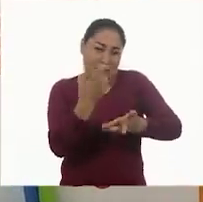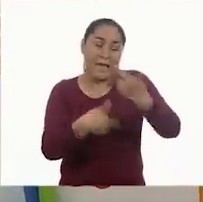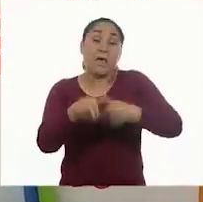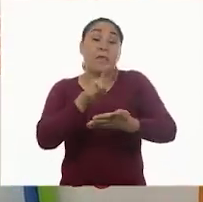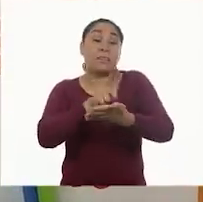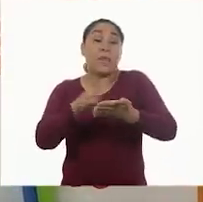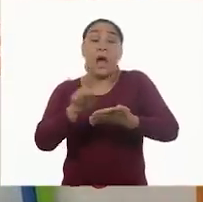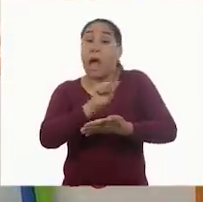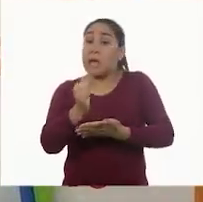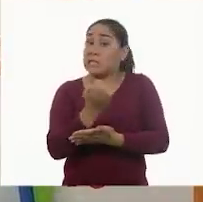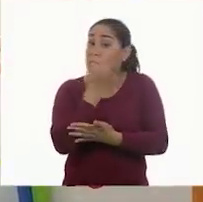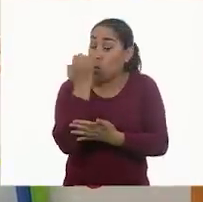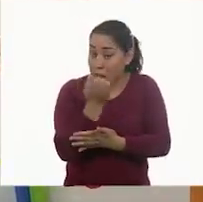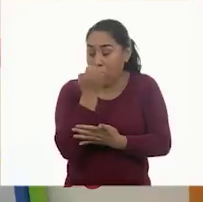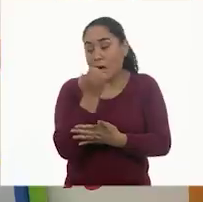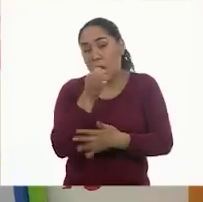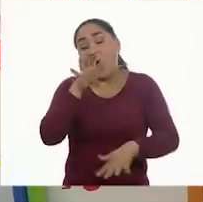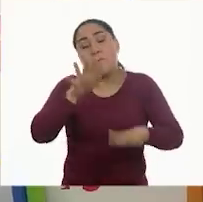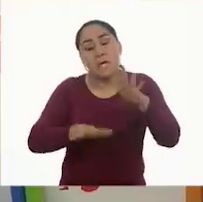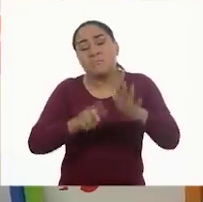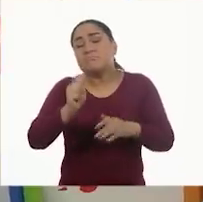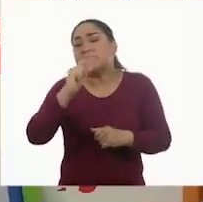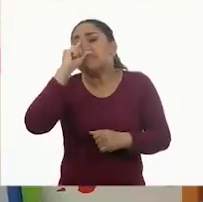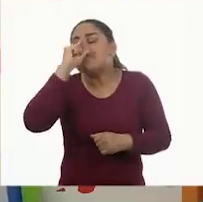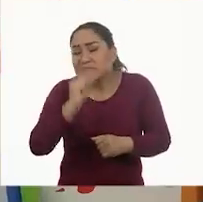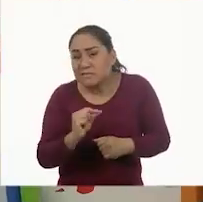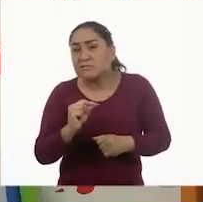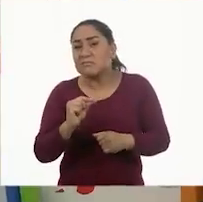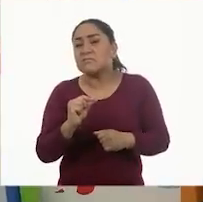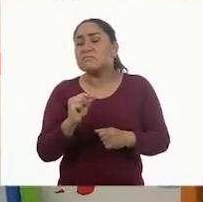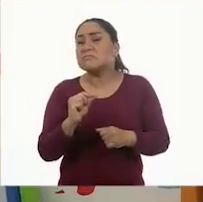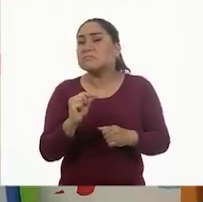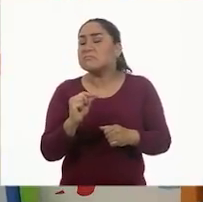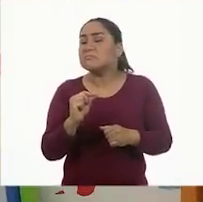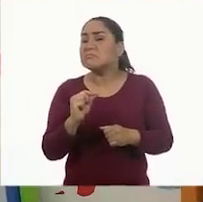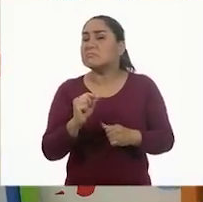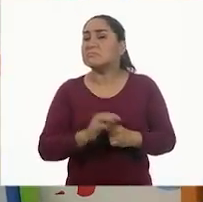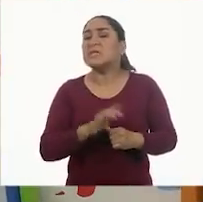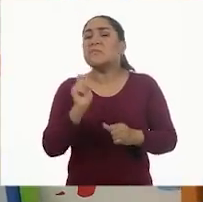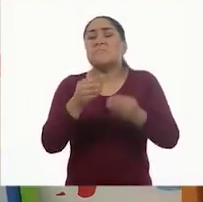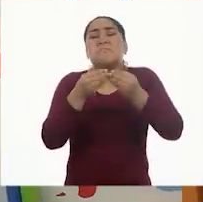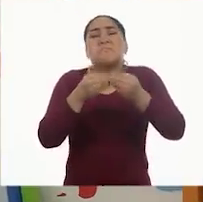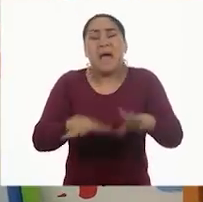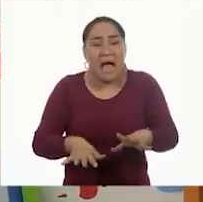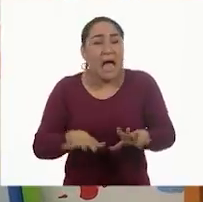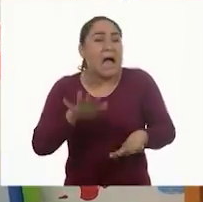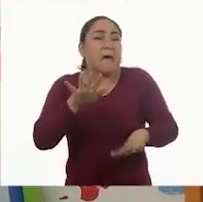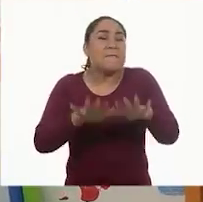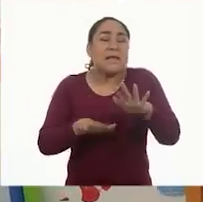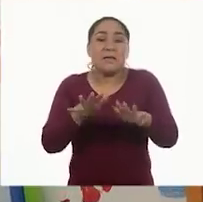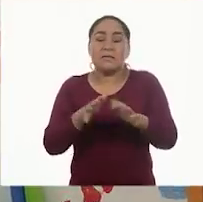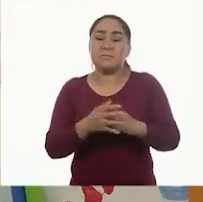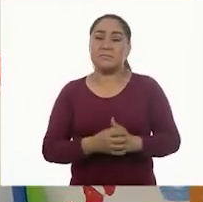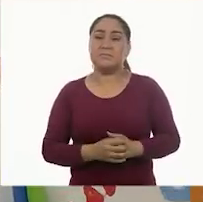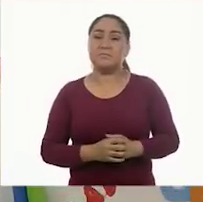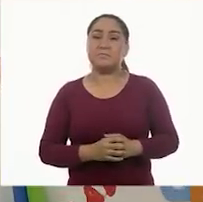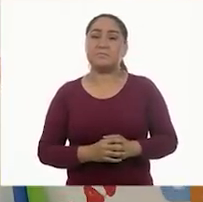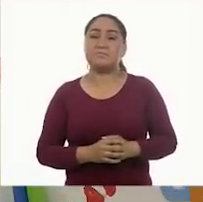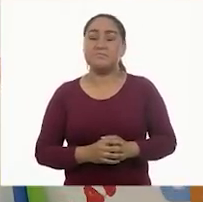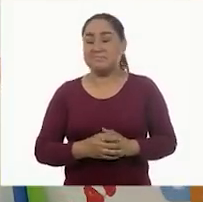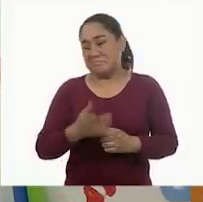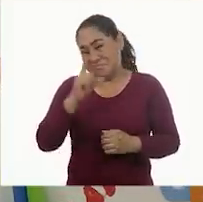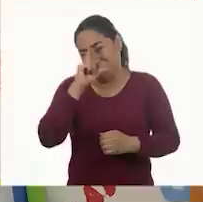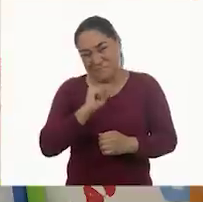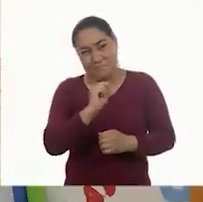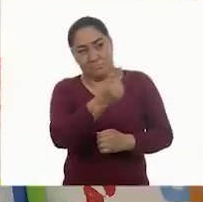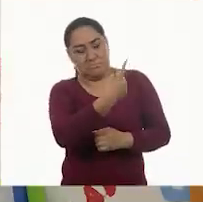la educación se ve afectado no solamente porque me hubo un desplazamiento de la actividad